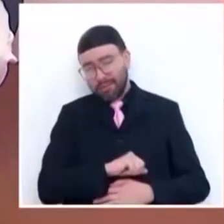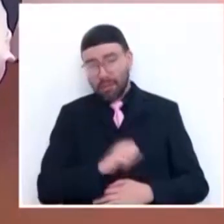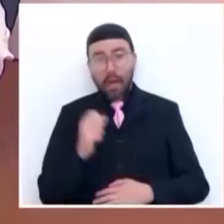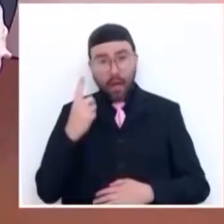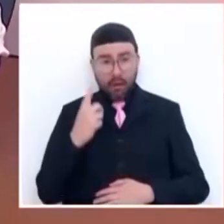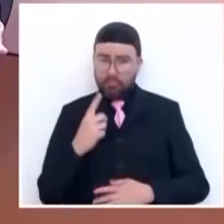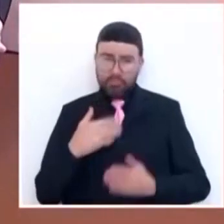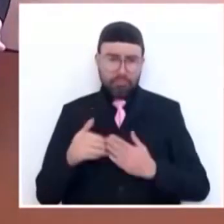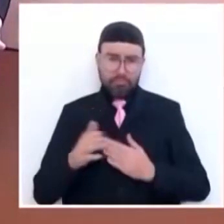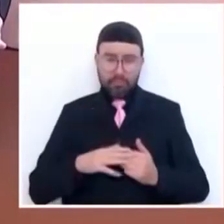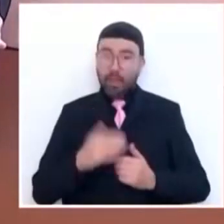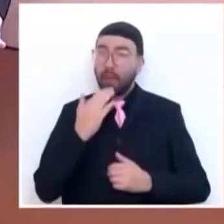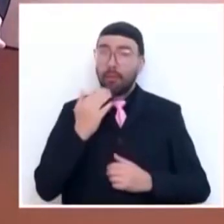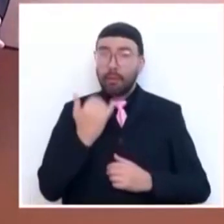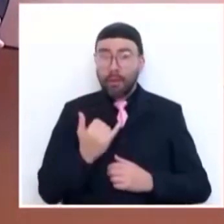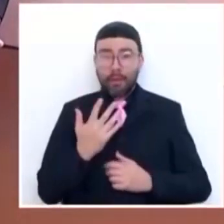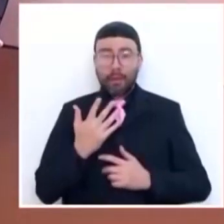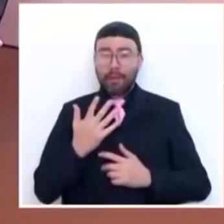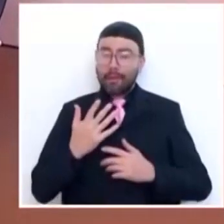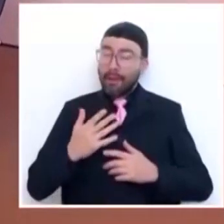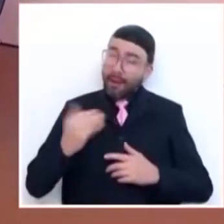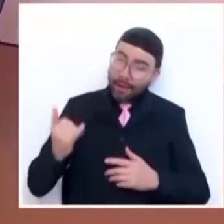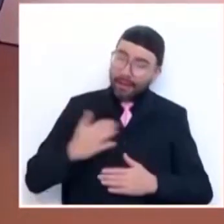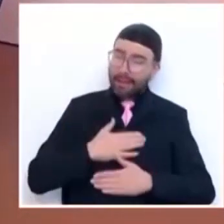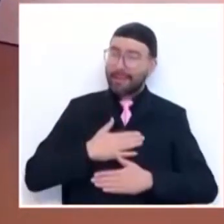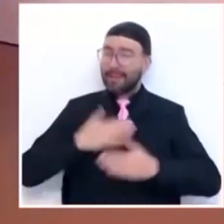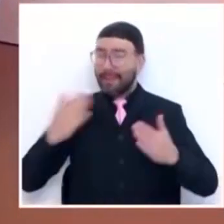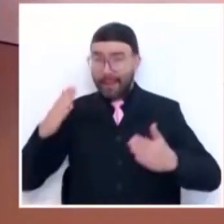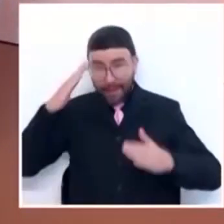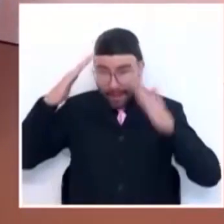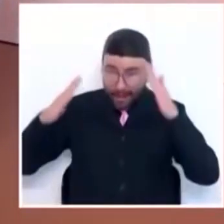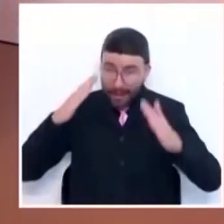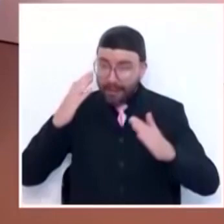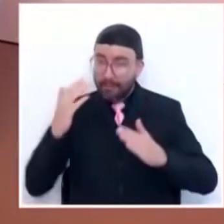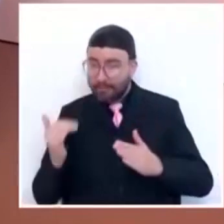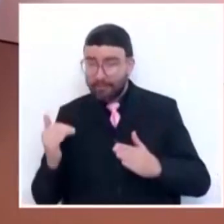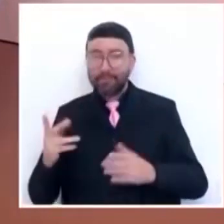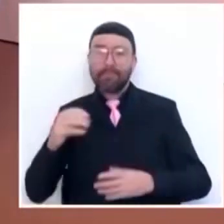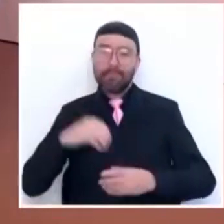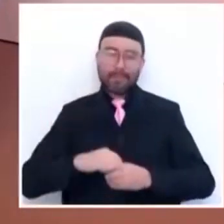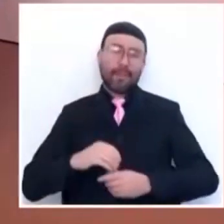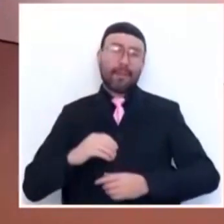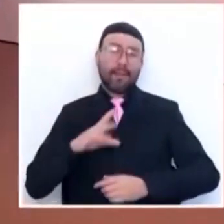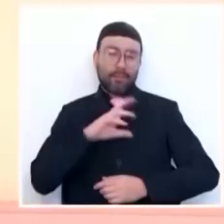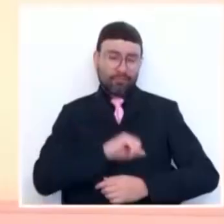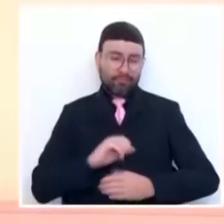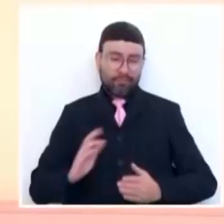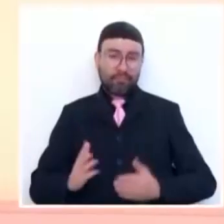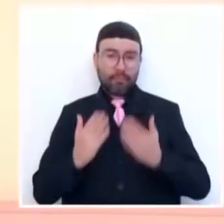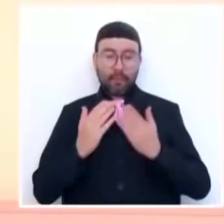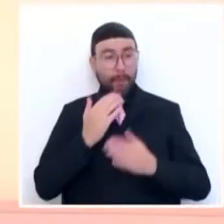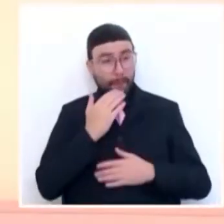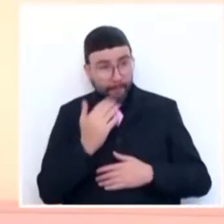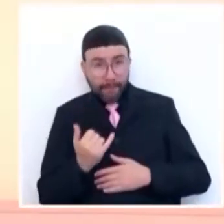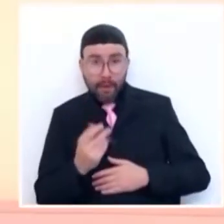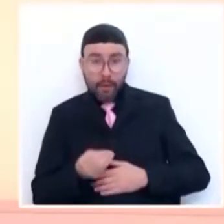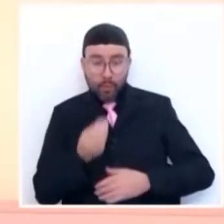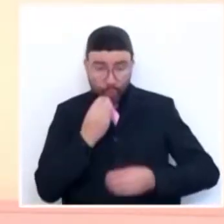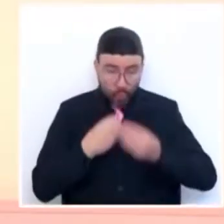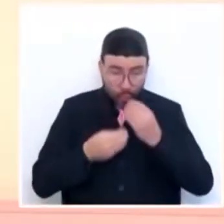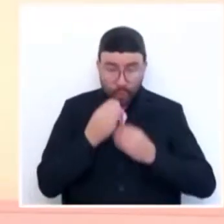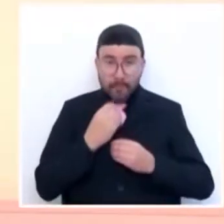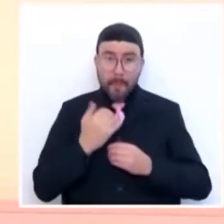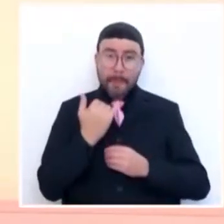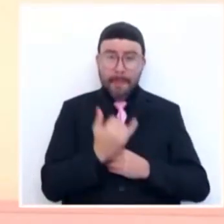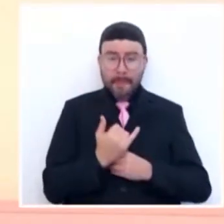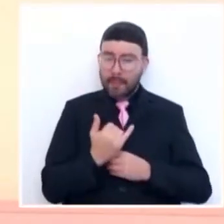si sonreímos al saludar, entrenamos la mente para salir de la tristeza. Claro, y así como hay alimentos que se mastican, pero que no